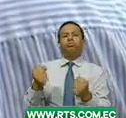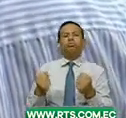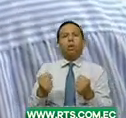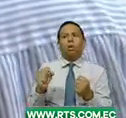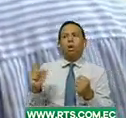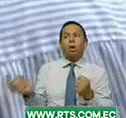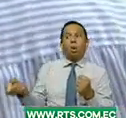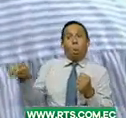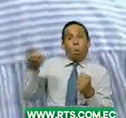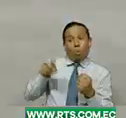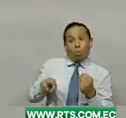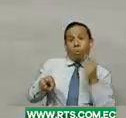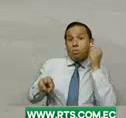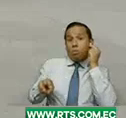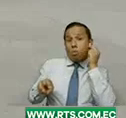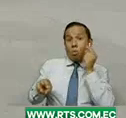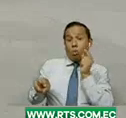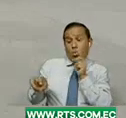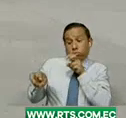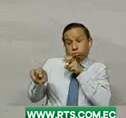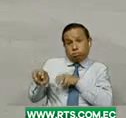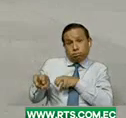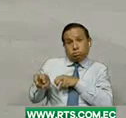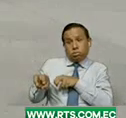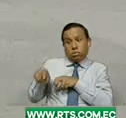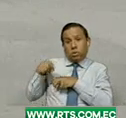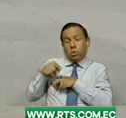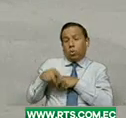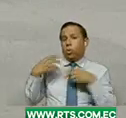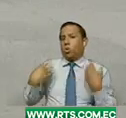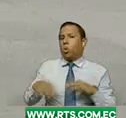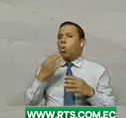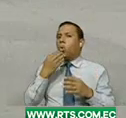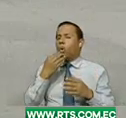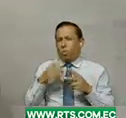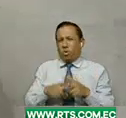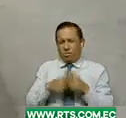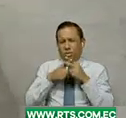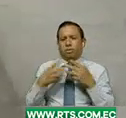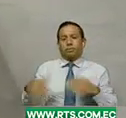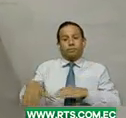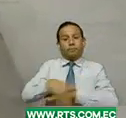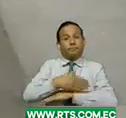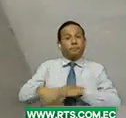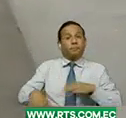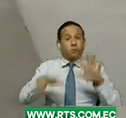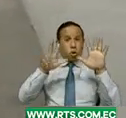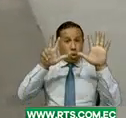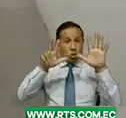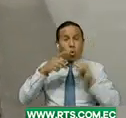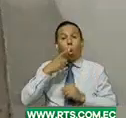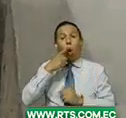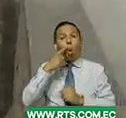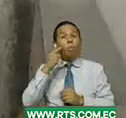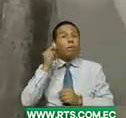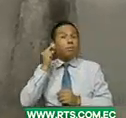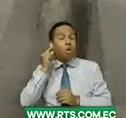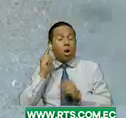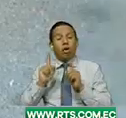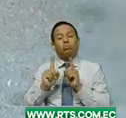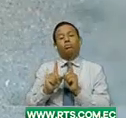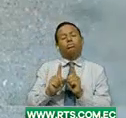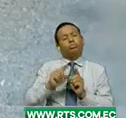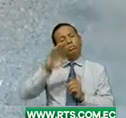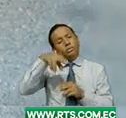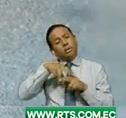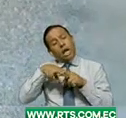vida estuvo en peligro. Todo inició cerca de la entrada de la 8 en la avenida Casuarina, cuando una pareja pidió que la llevara hasta Flor de Bastión.